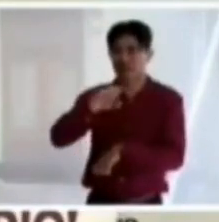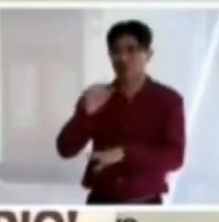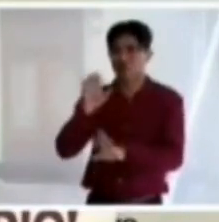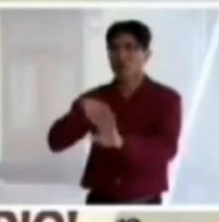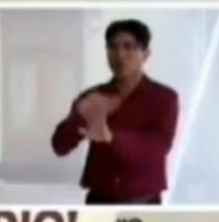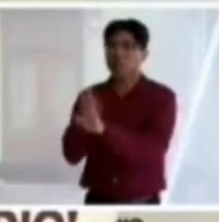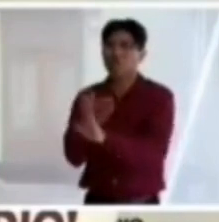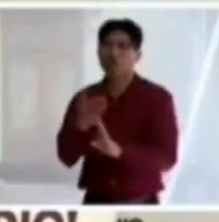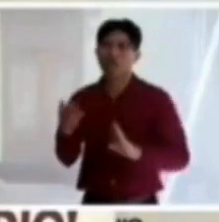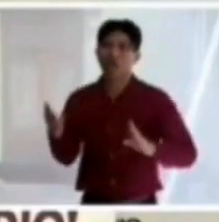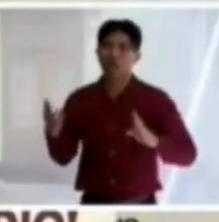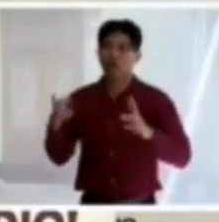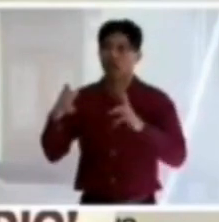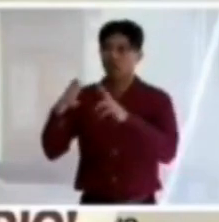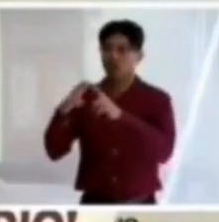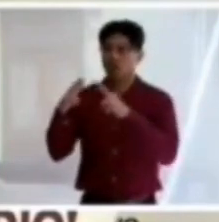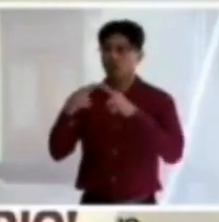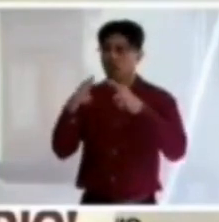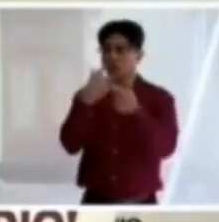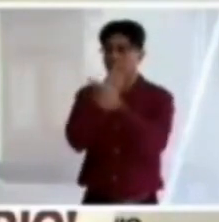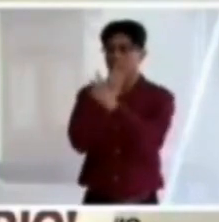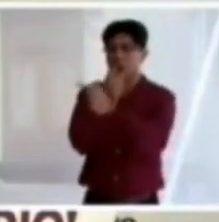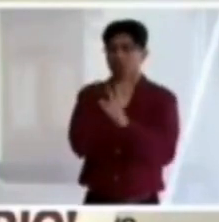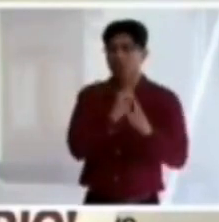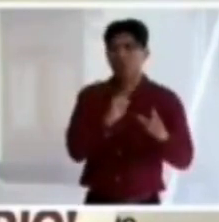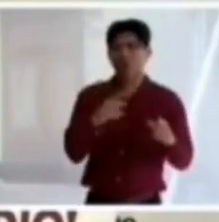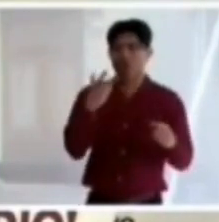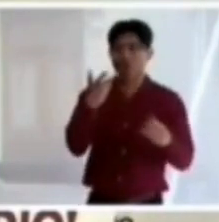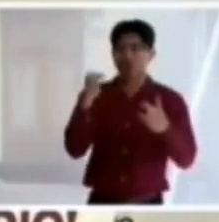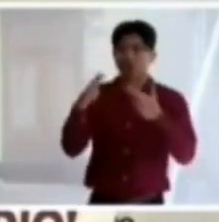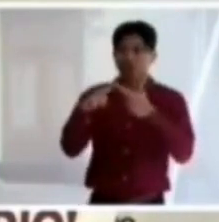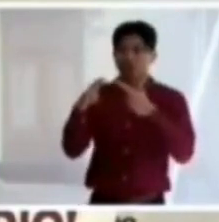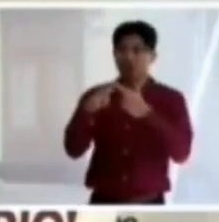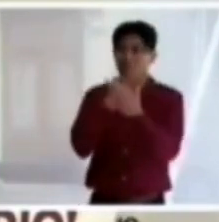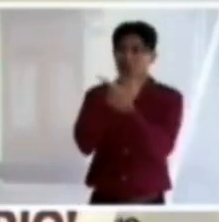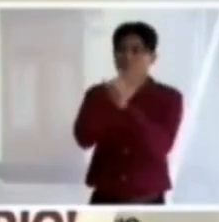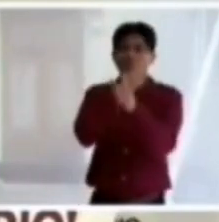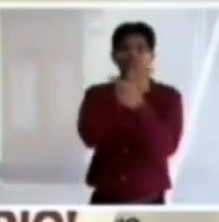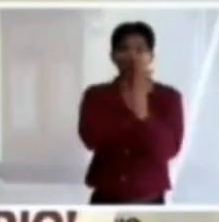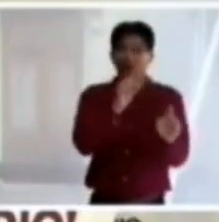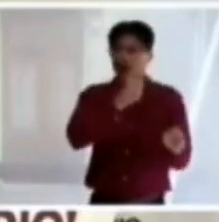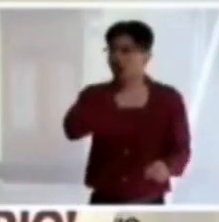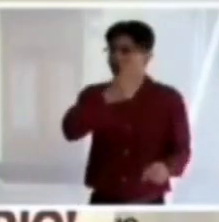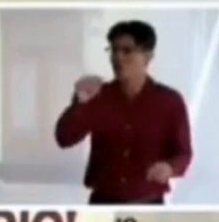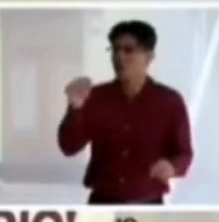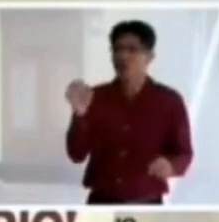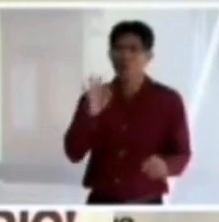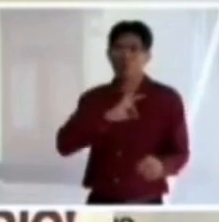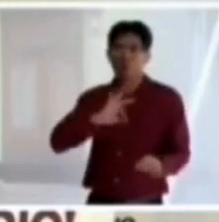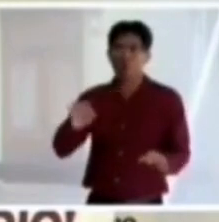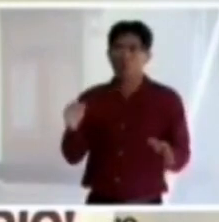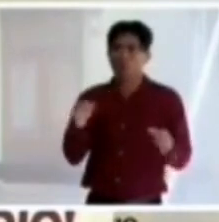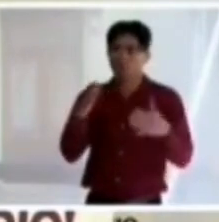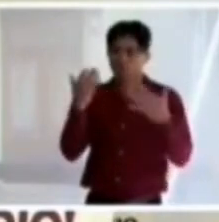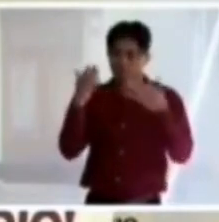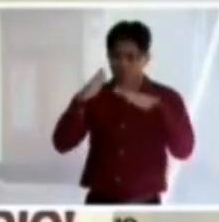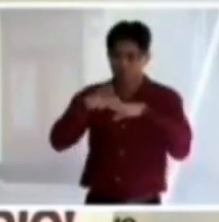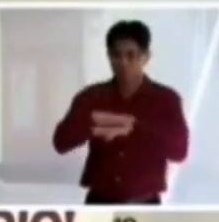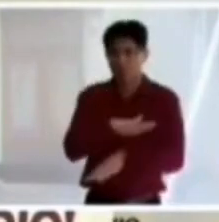contra de la libertad del culto, es libertad de culto y cada quien puede profesar o no